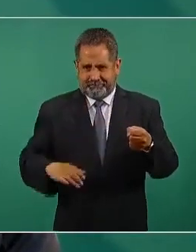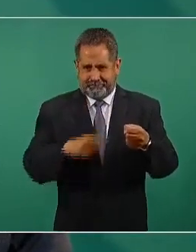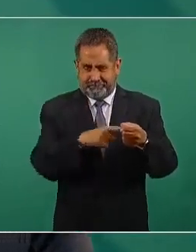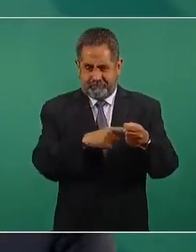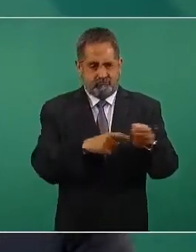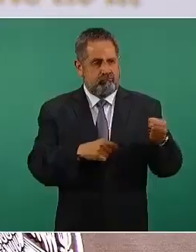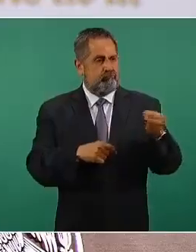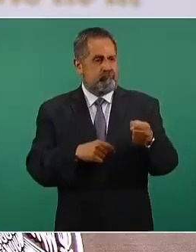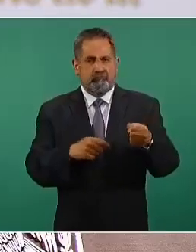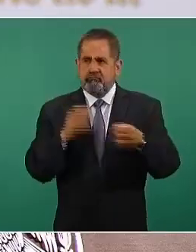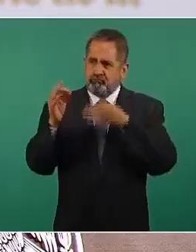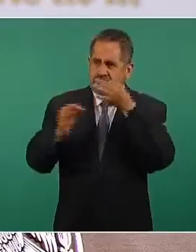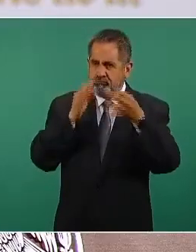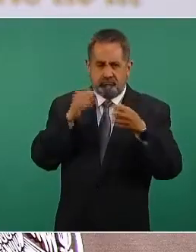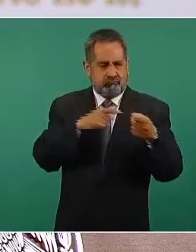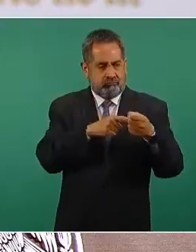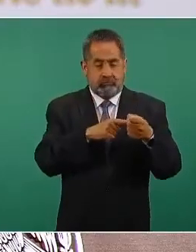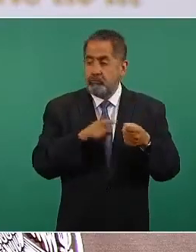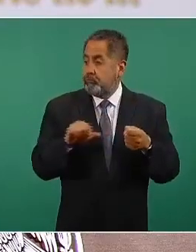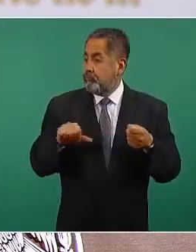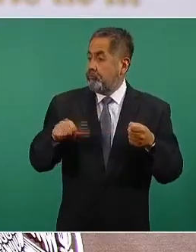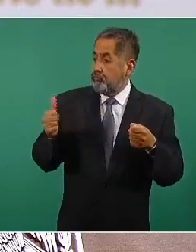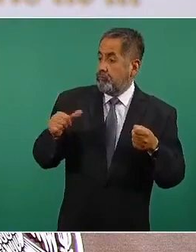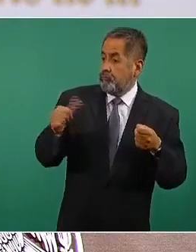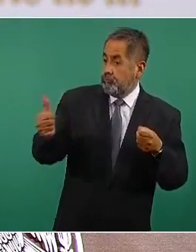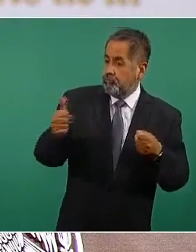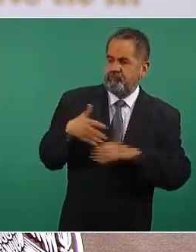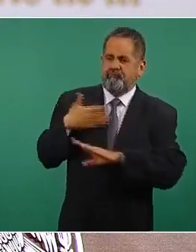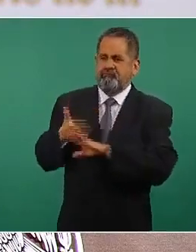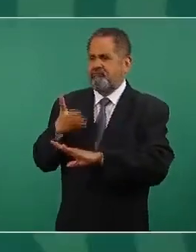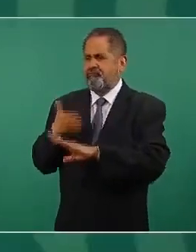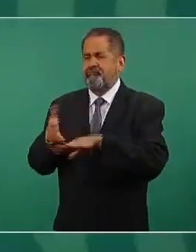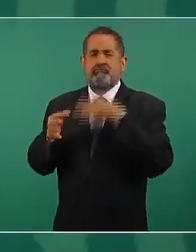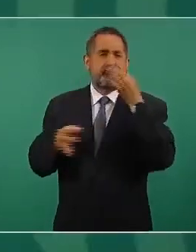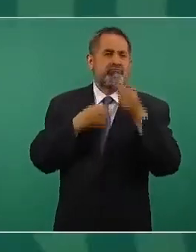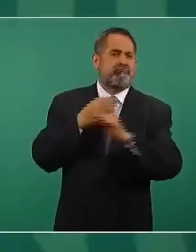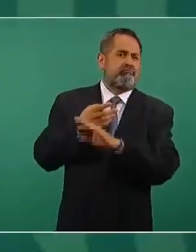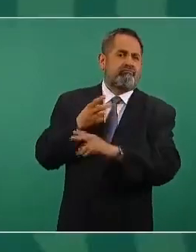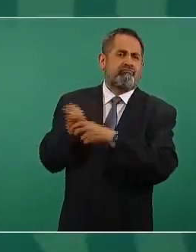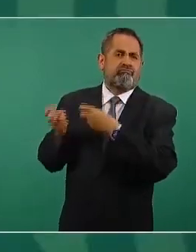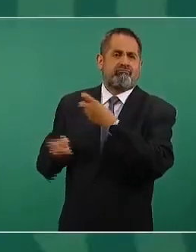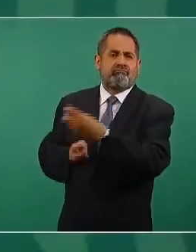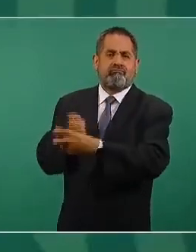y tienen campañas en contra de los que no son